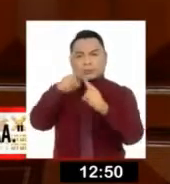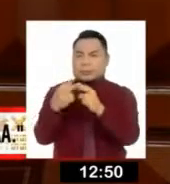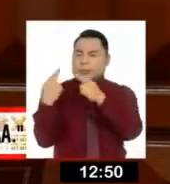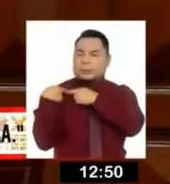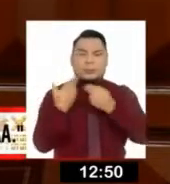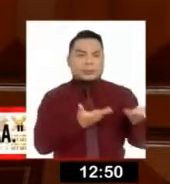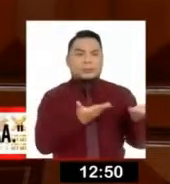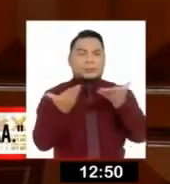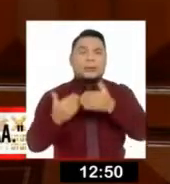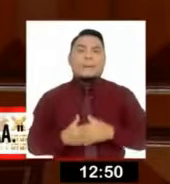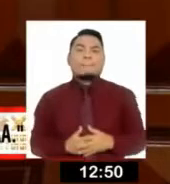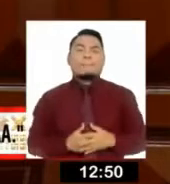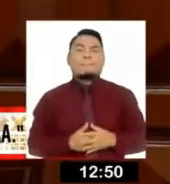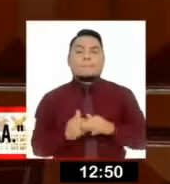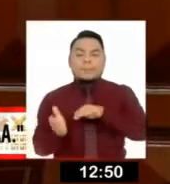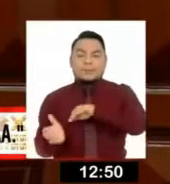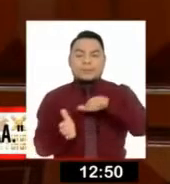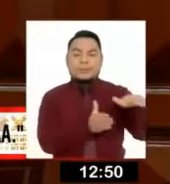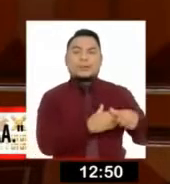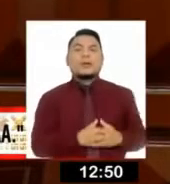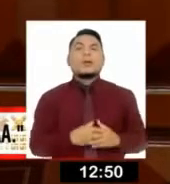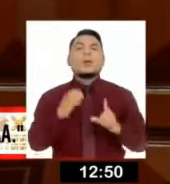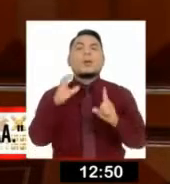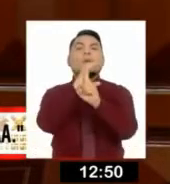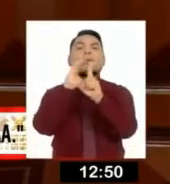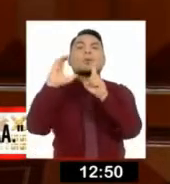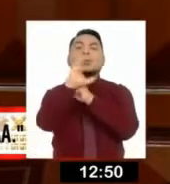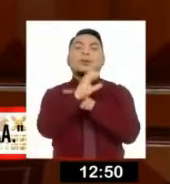encargada. Cultura.